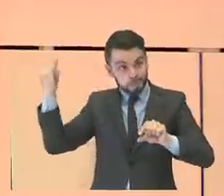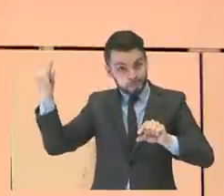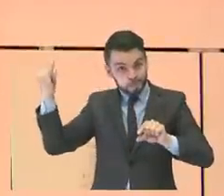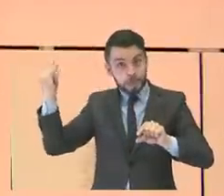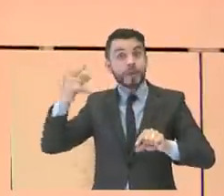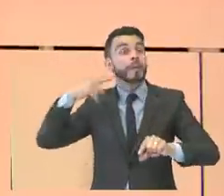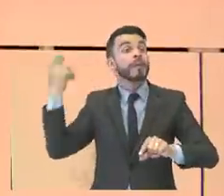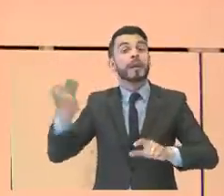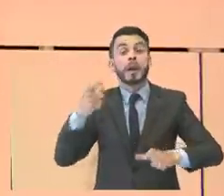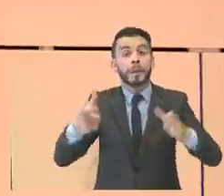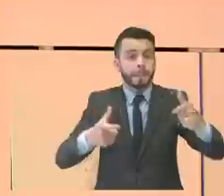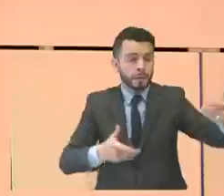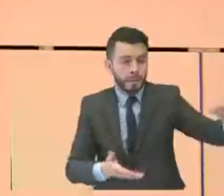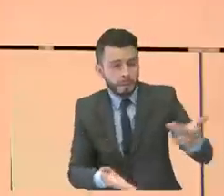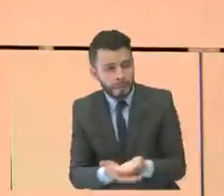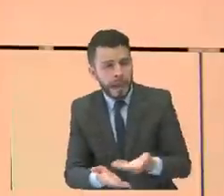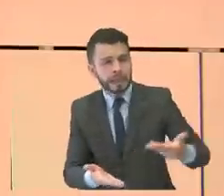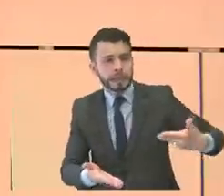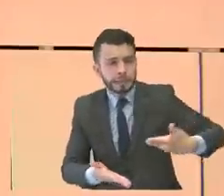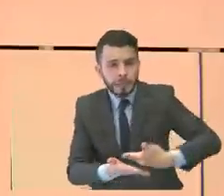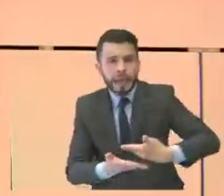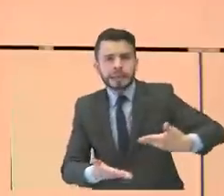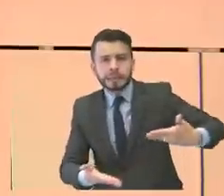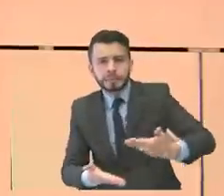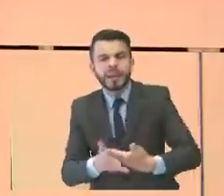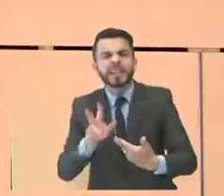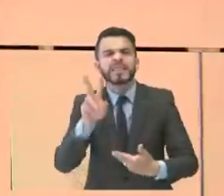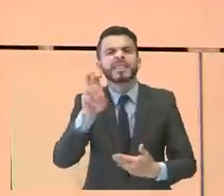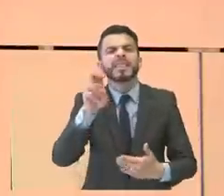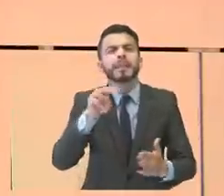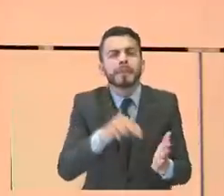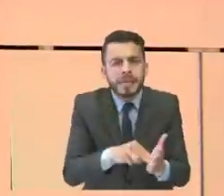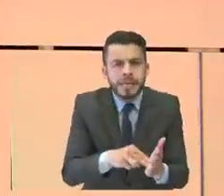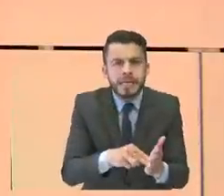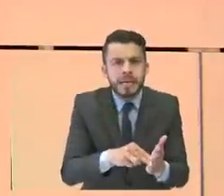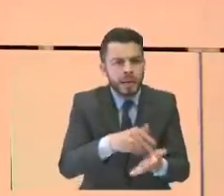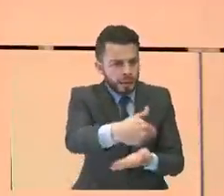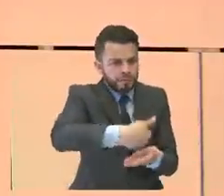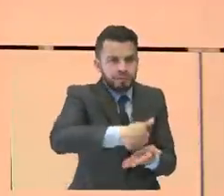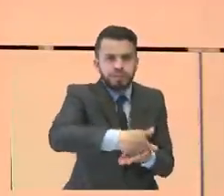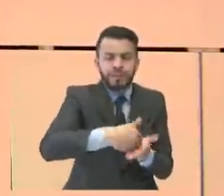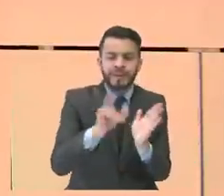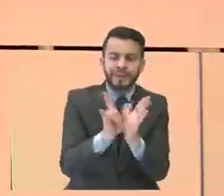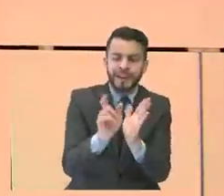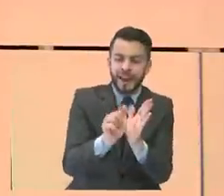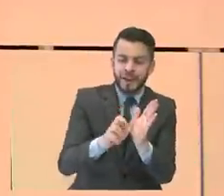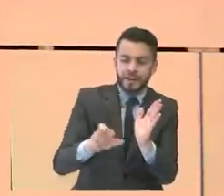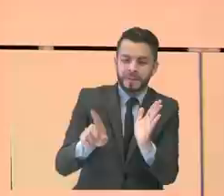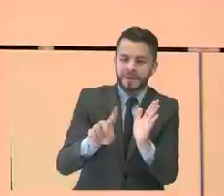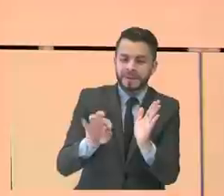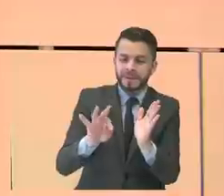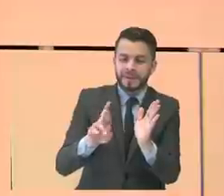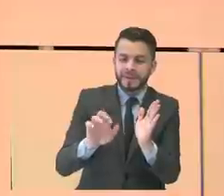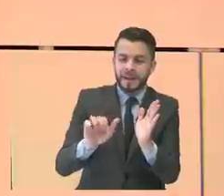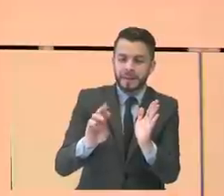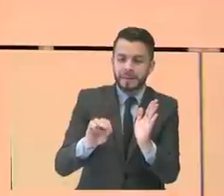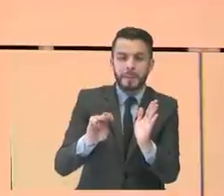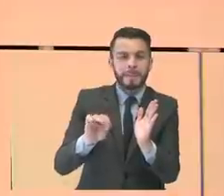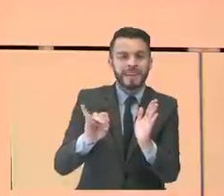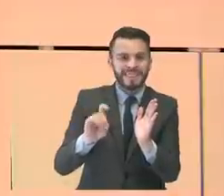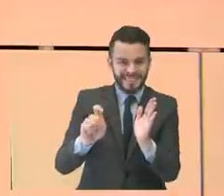propuestas de diseño que hicieron los ciudadanos en Street Mix. Lo que hicieron mayoritariamente los ciudadanos fue quitarle espacio al vehículo